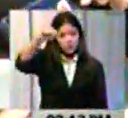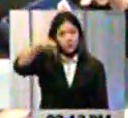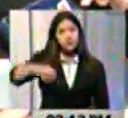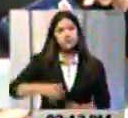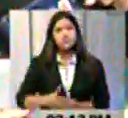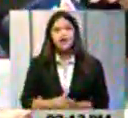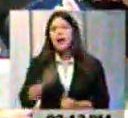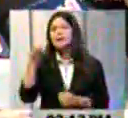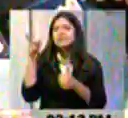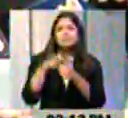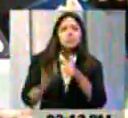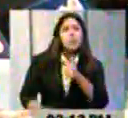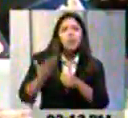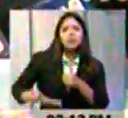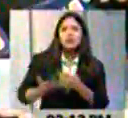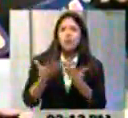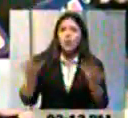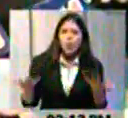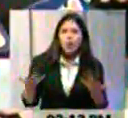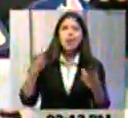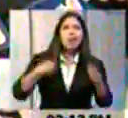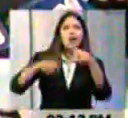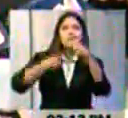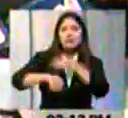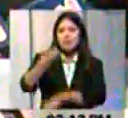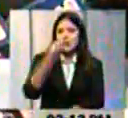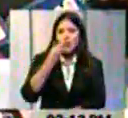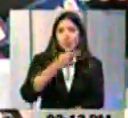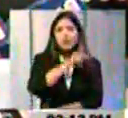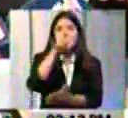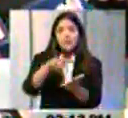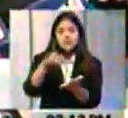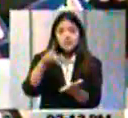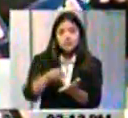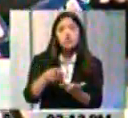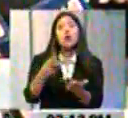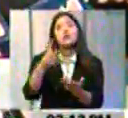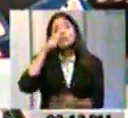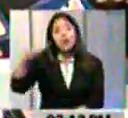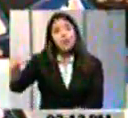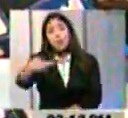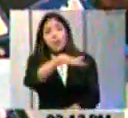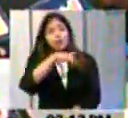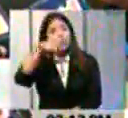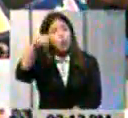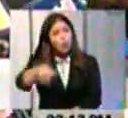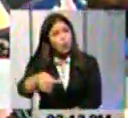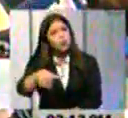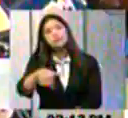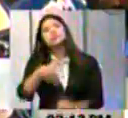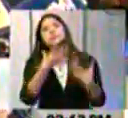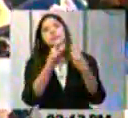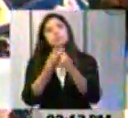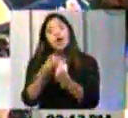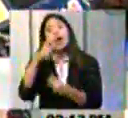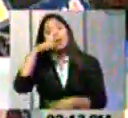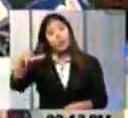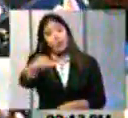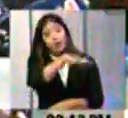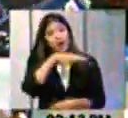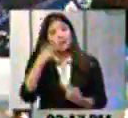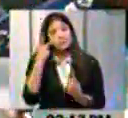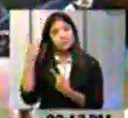Aquí lo fundamental es la distribución de alimentos, es la participación del Poder Popular. Bueno, en el día de hoy nos acompaña el Poder Popular,